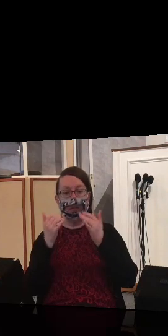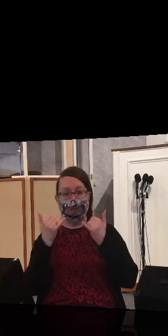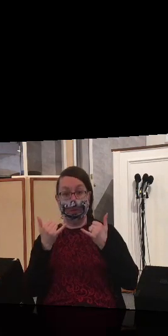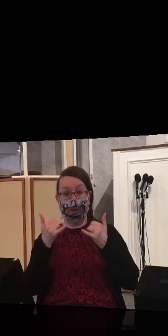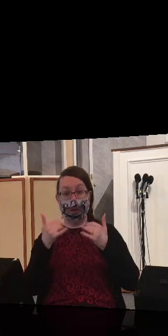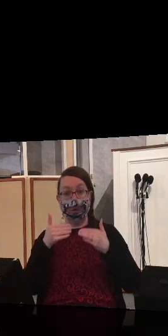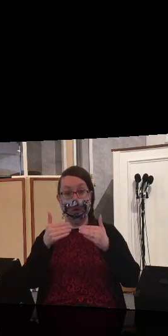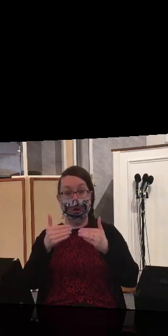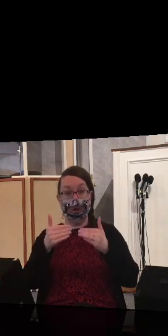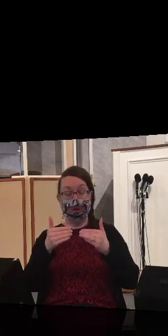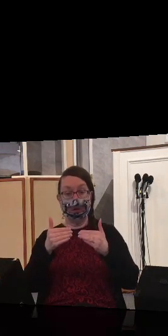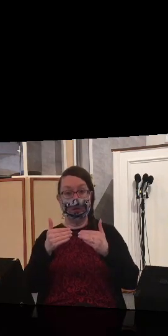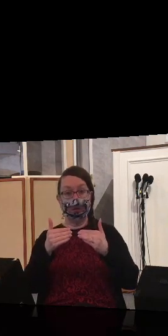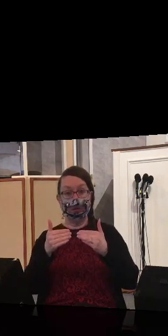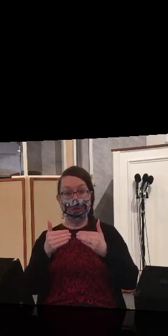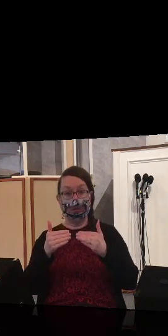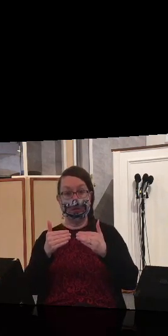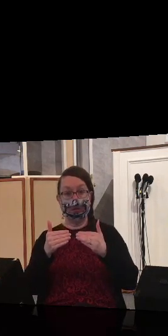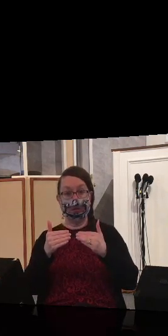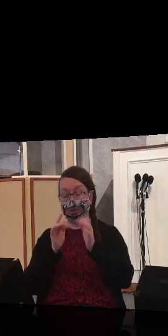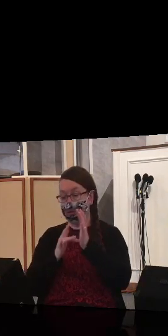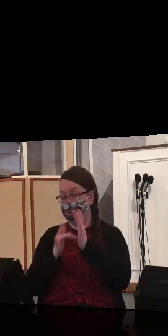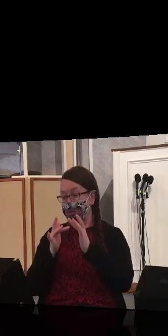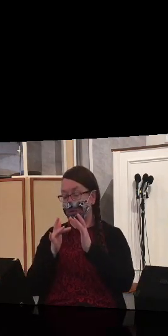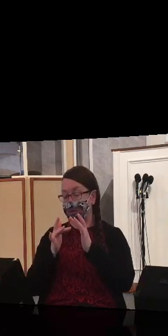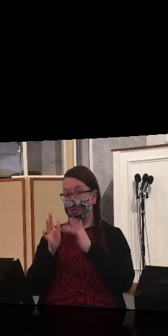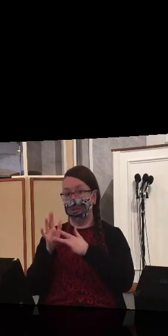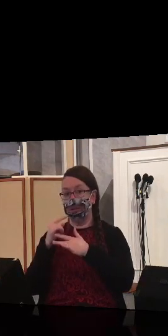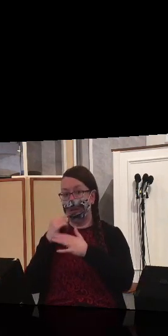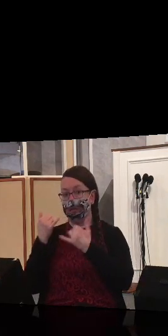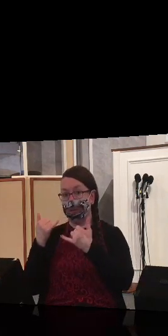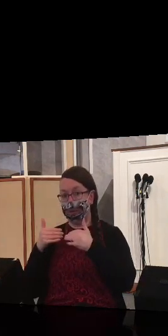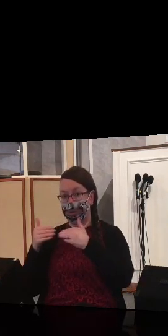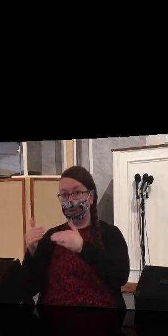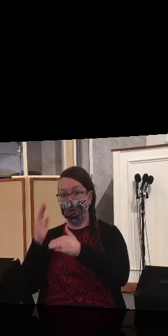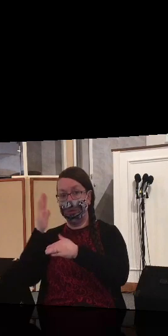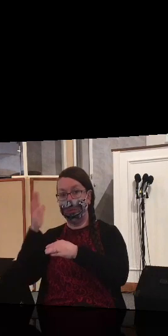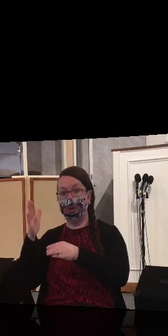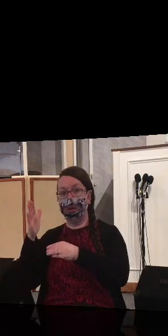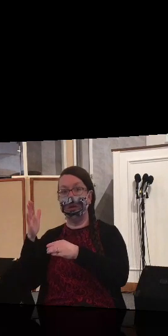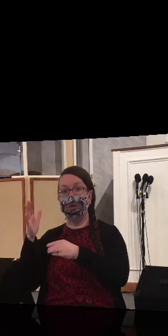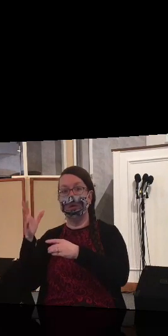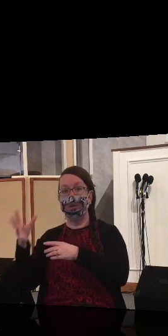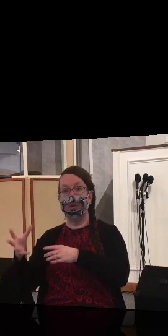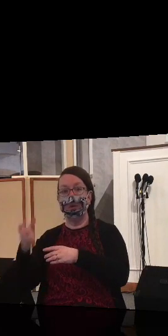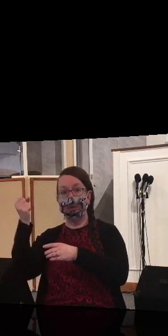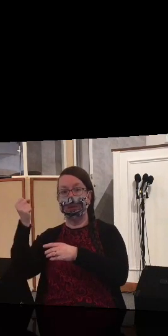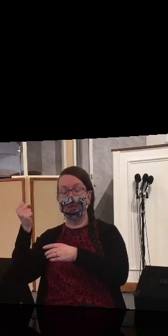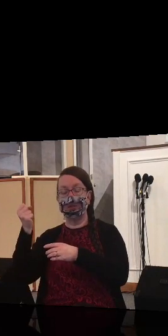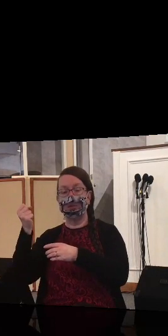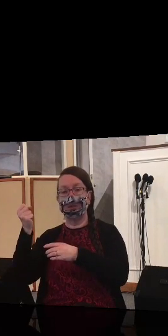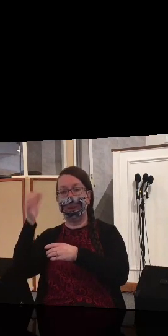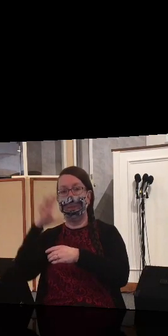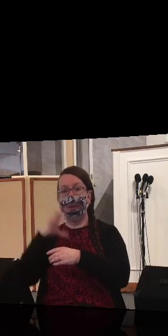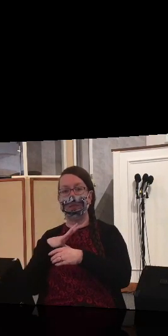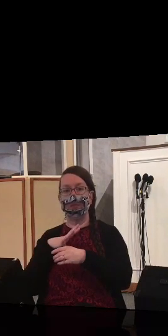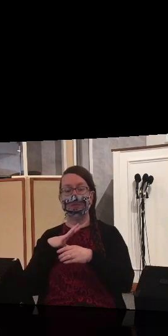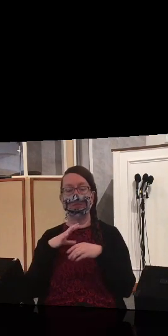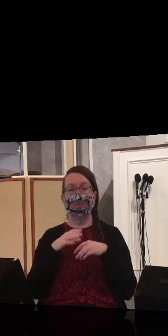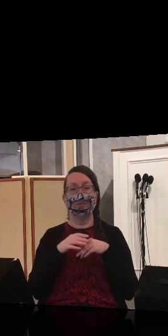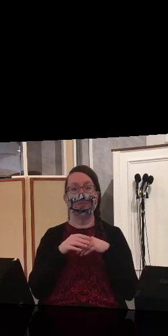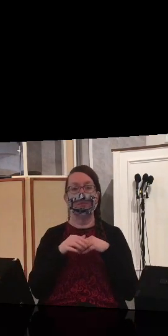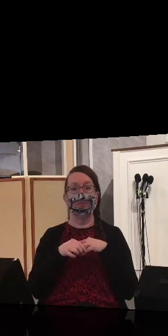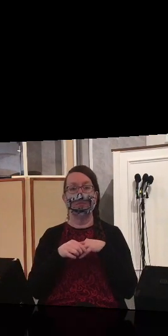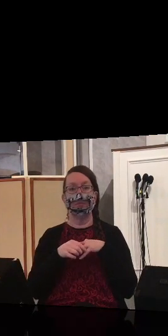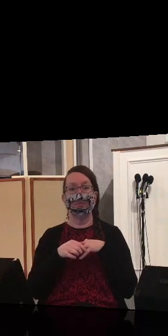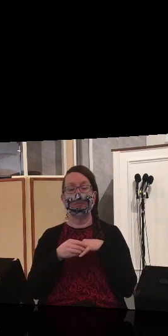ahora pescarás hombres. Y cuando ellos llevaron sus naves a la tierra, dejándolo